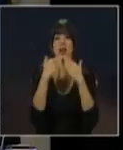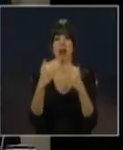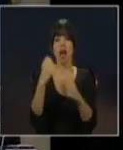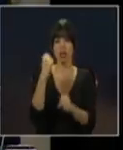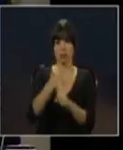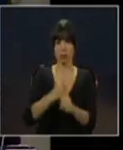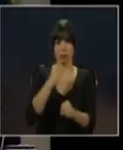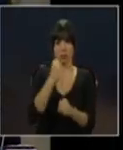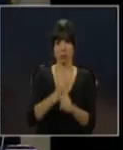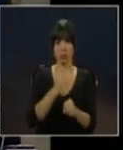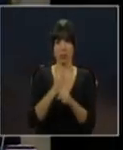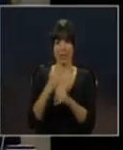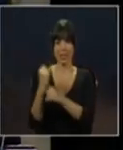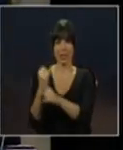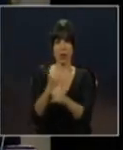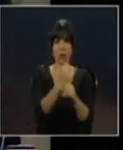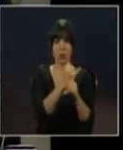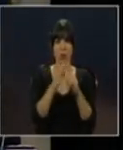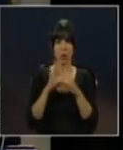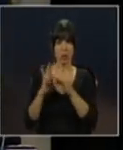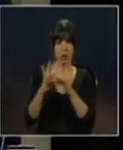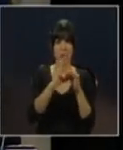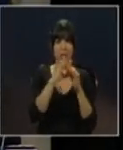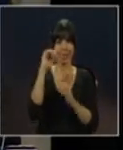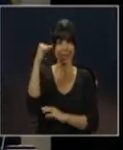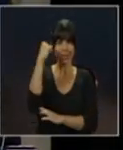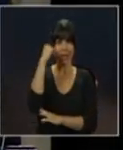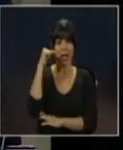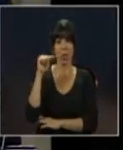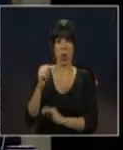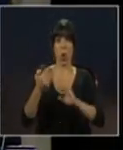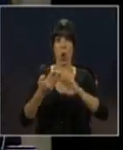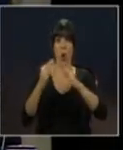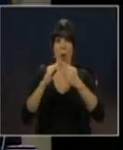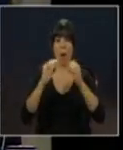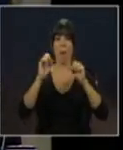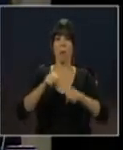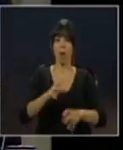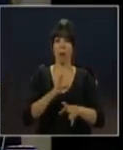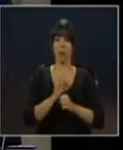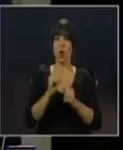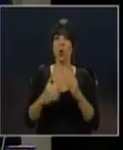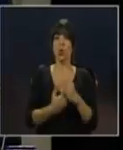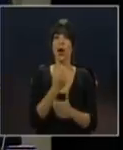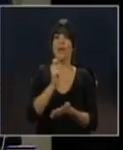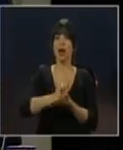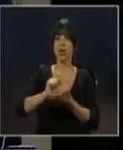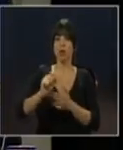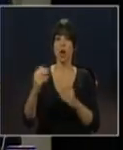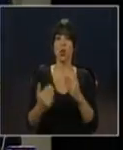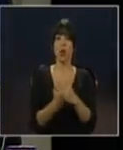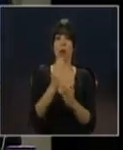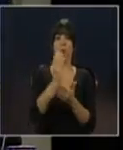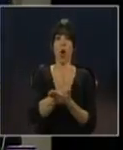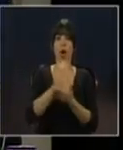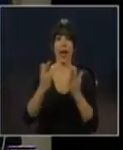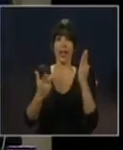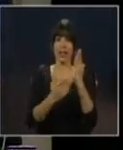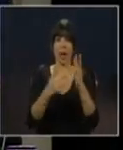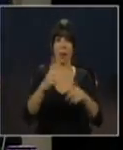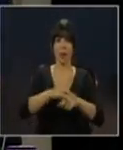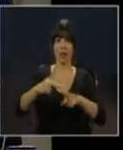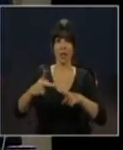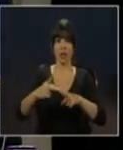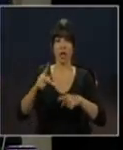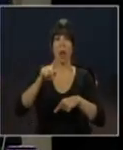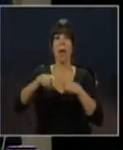trabajo interinstitucional del Estado, esa comunidad contará con una nueva escuela y un nuevo colegio técnico profesional